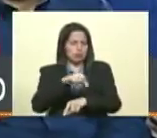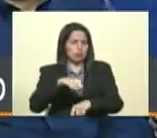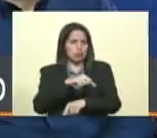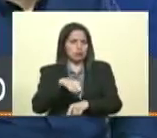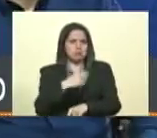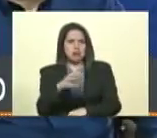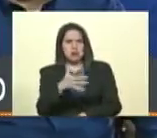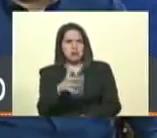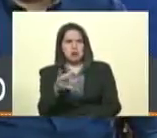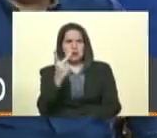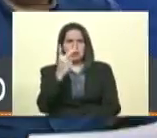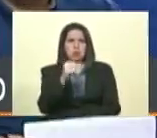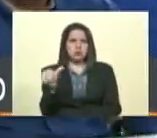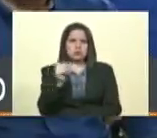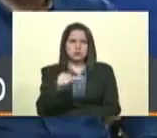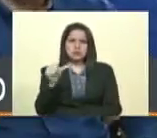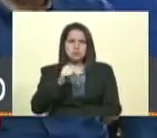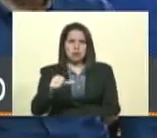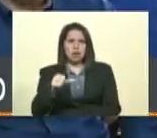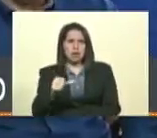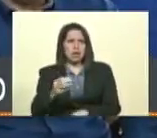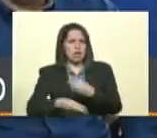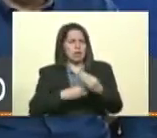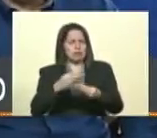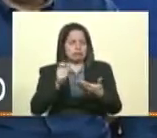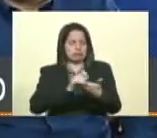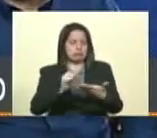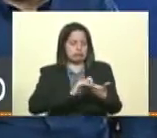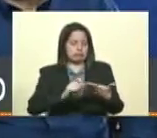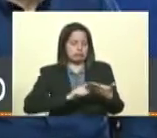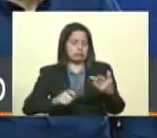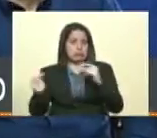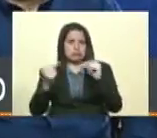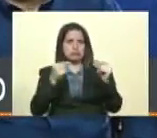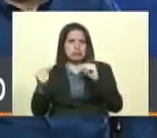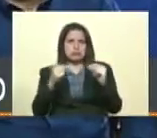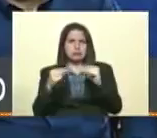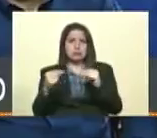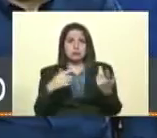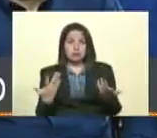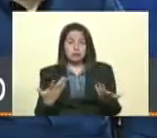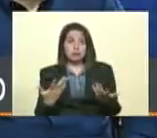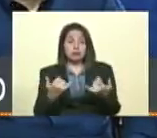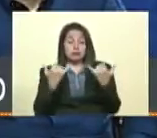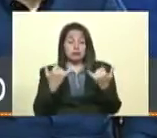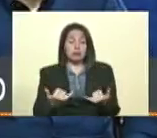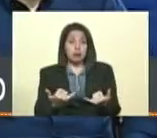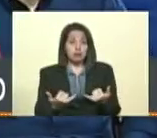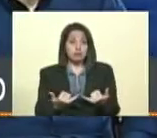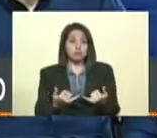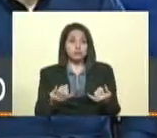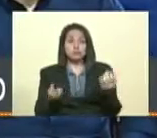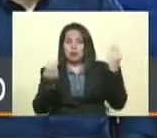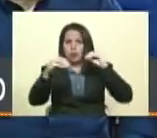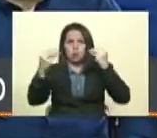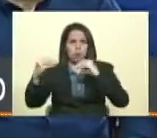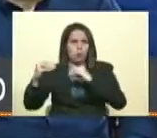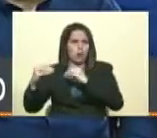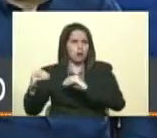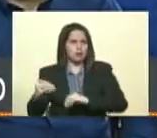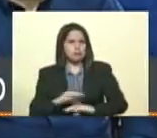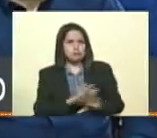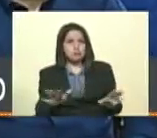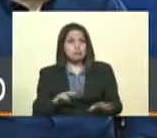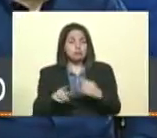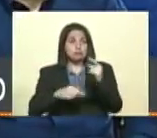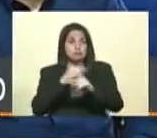duramos aproximadamente 2 semanas, ¿no es así, ministro? 2 semanas en la discusión y de manera inmediata llegamos a unos acuerdos. Pero